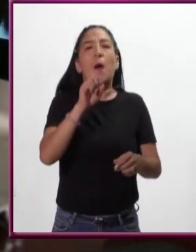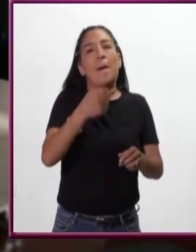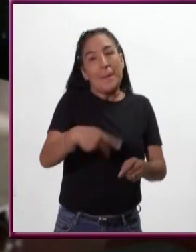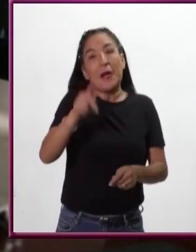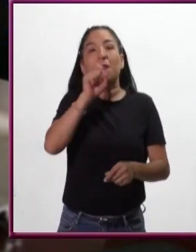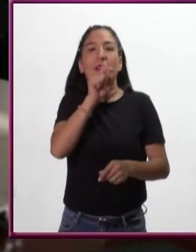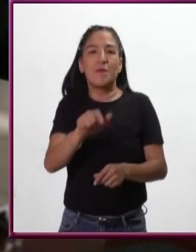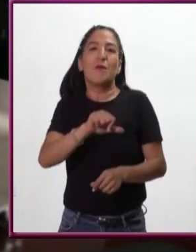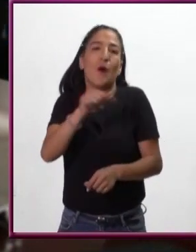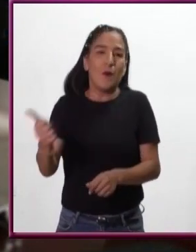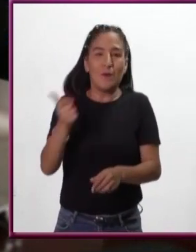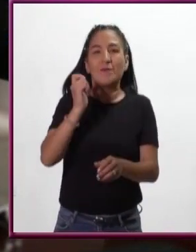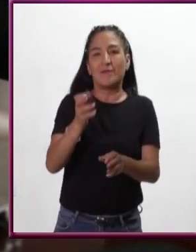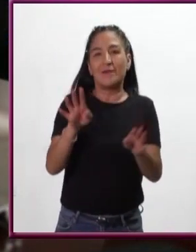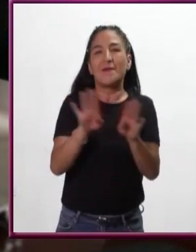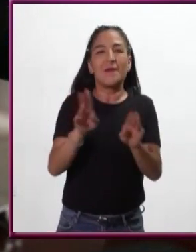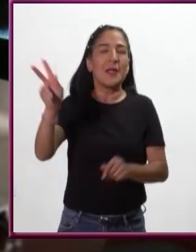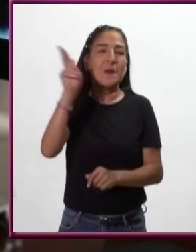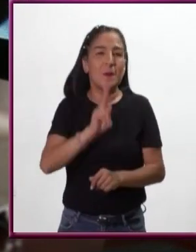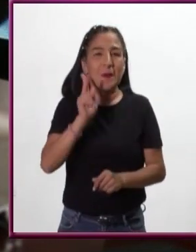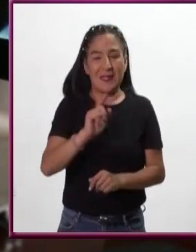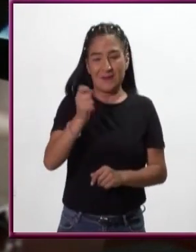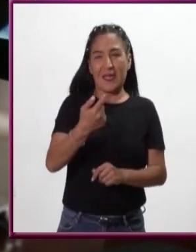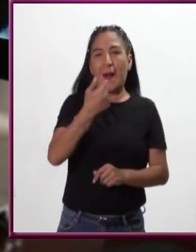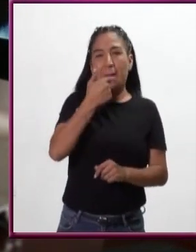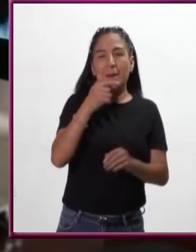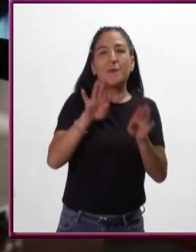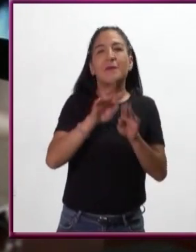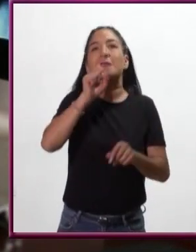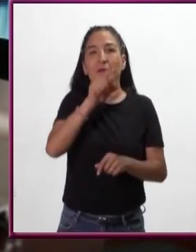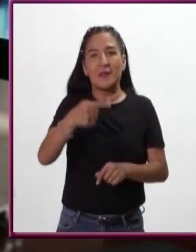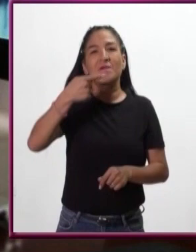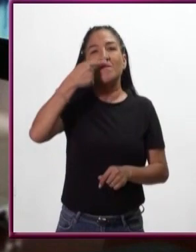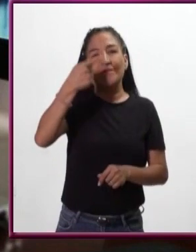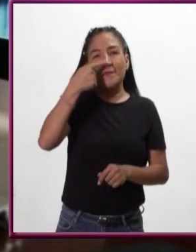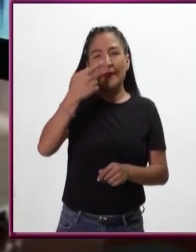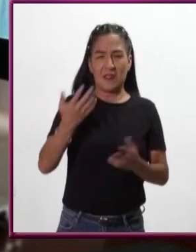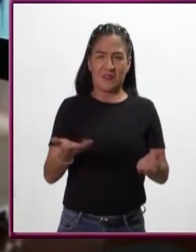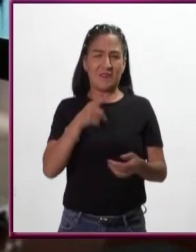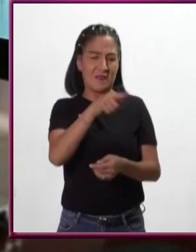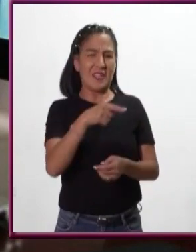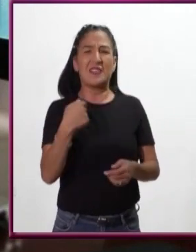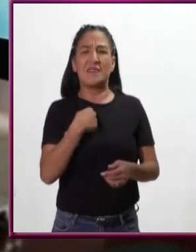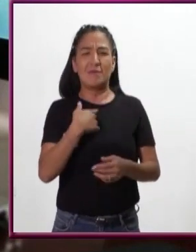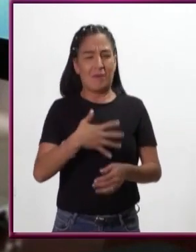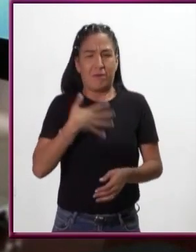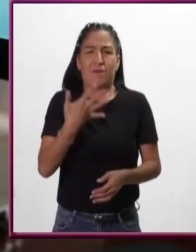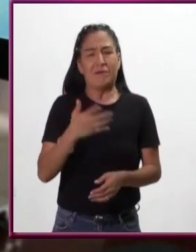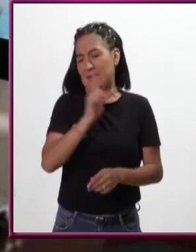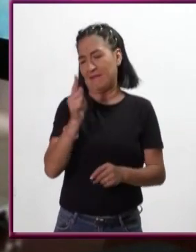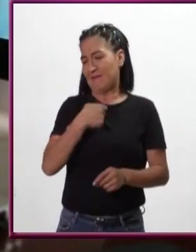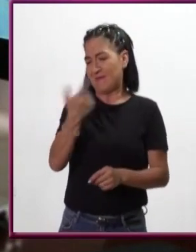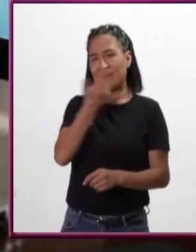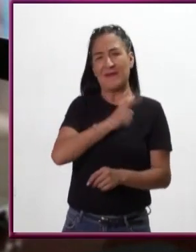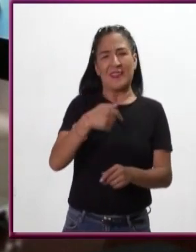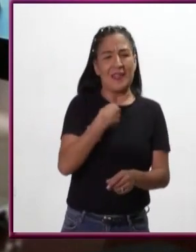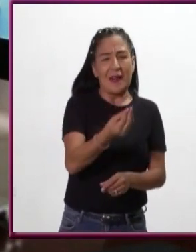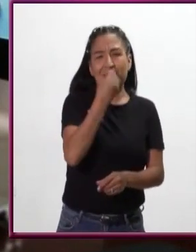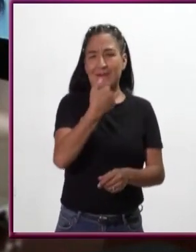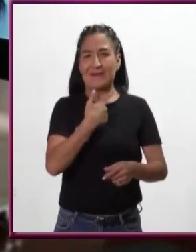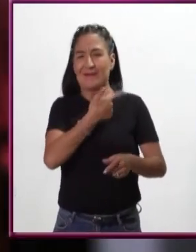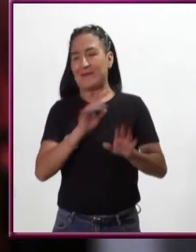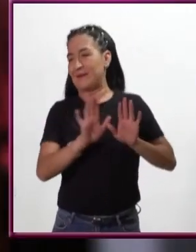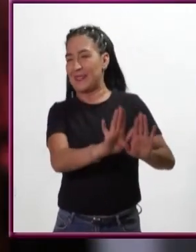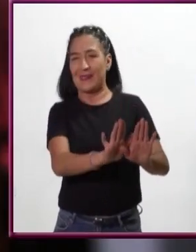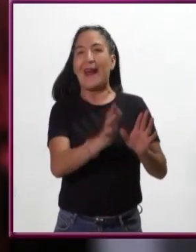pero sí por algo que podemos probar en nuestra boca y aparte oler. Y entonces dices, no, me da asco, yo no quiero, no, que no me lo acerquen,